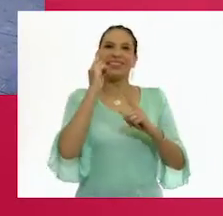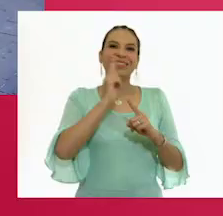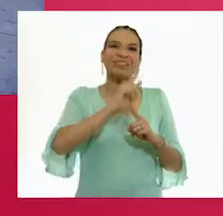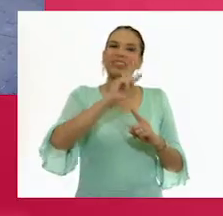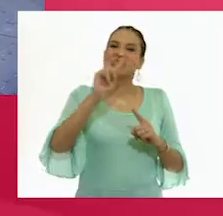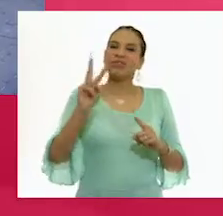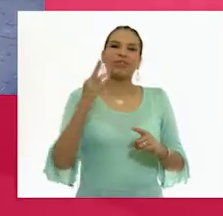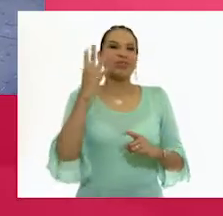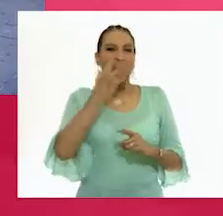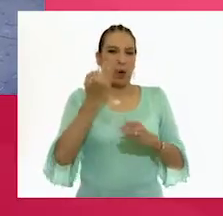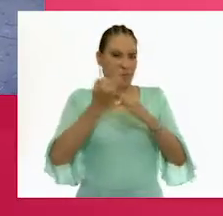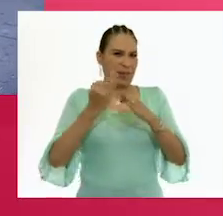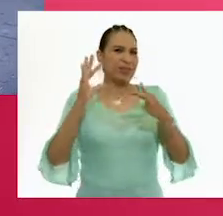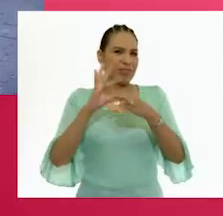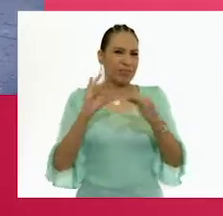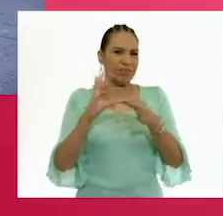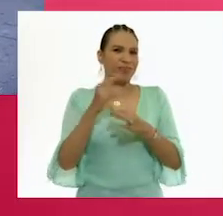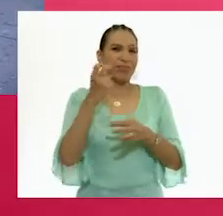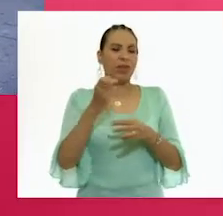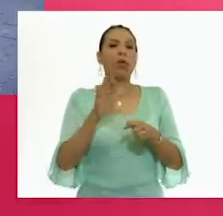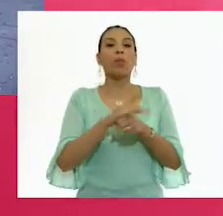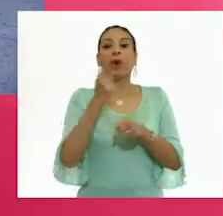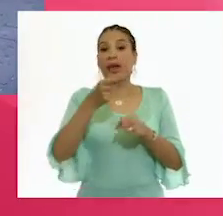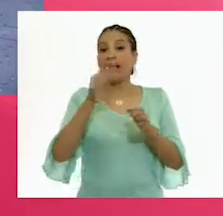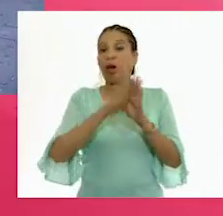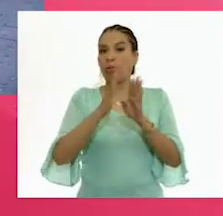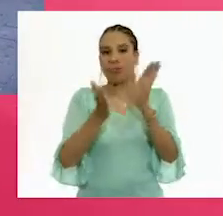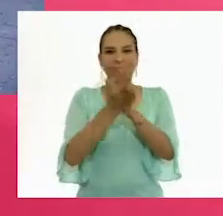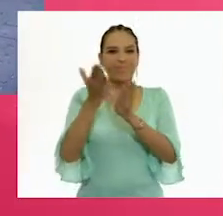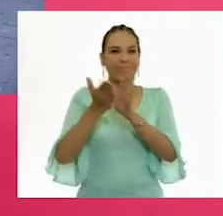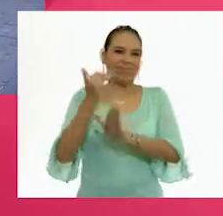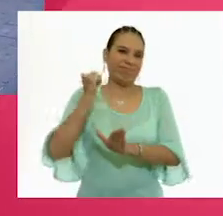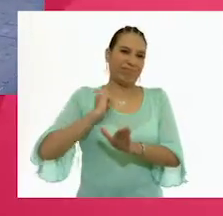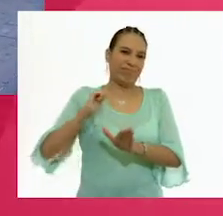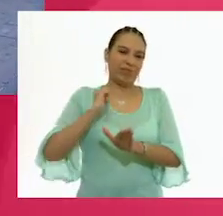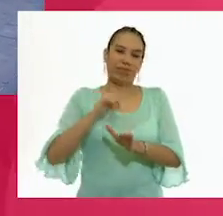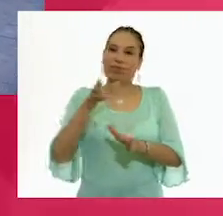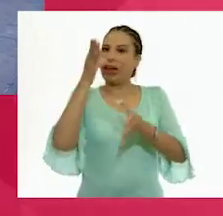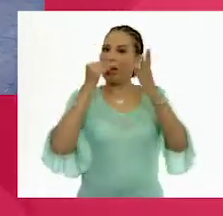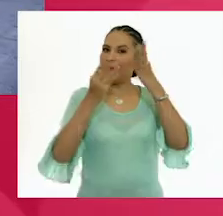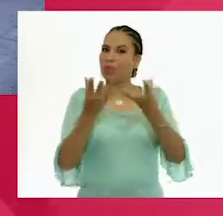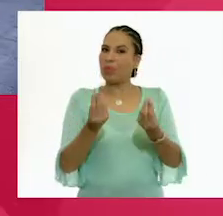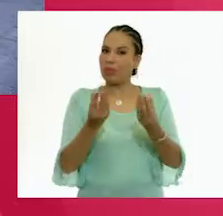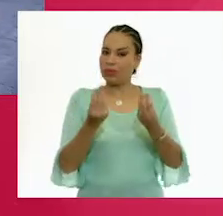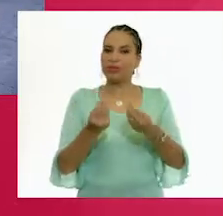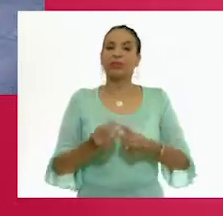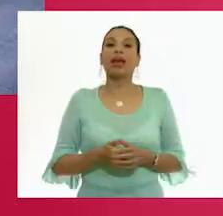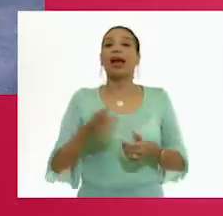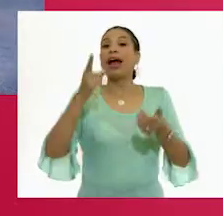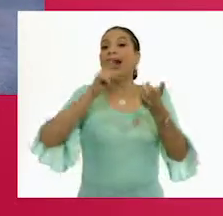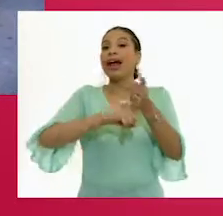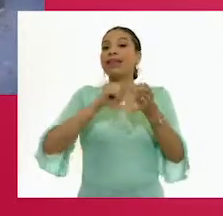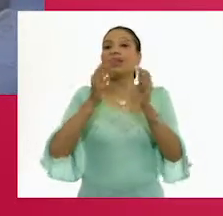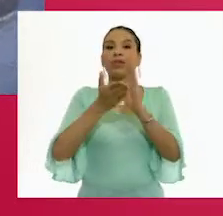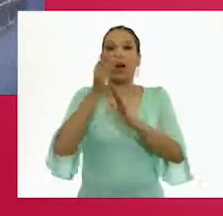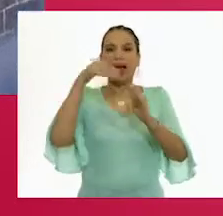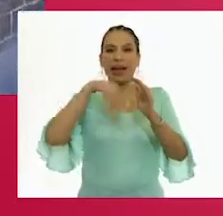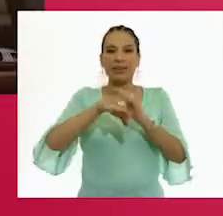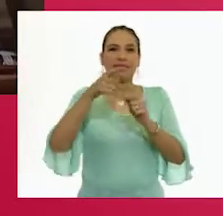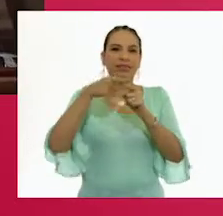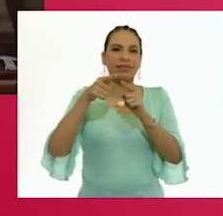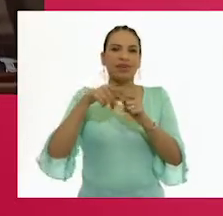vale mucho la pena que hablemos de ella, porque como arquitectura tenemos mucho que aprender. Mira, sí, dentro de su sotocoro pues tenemos